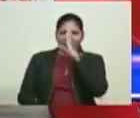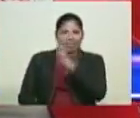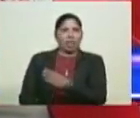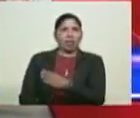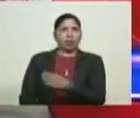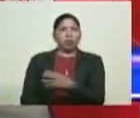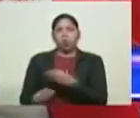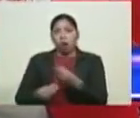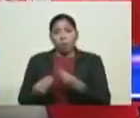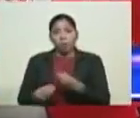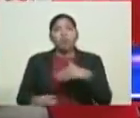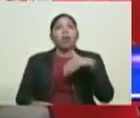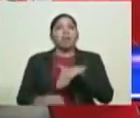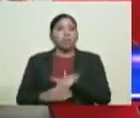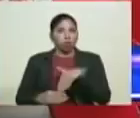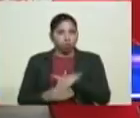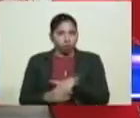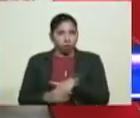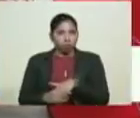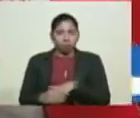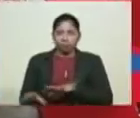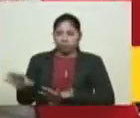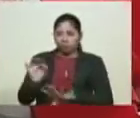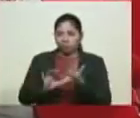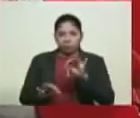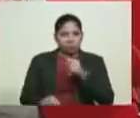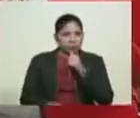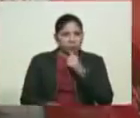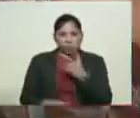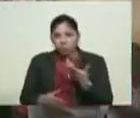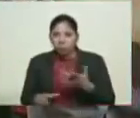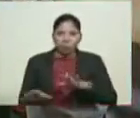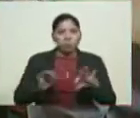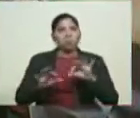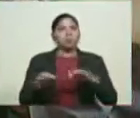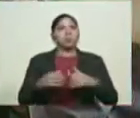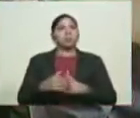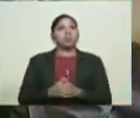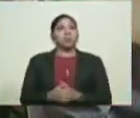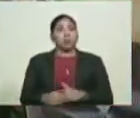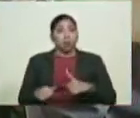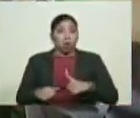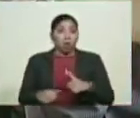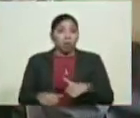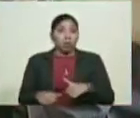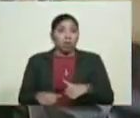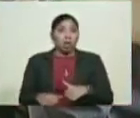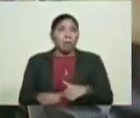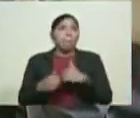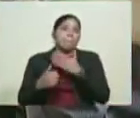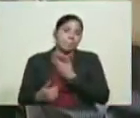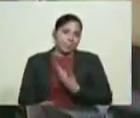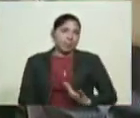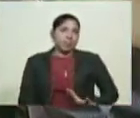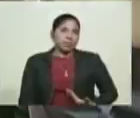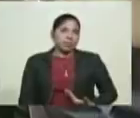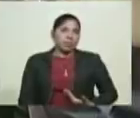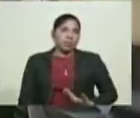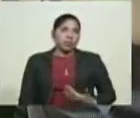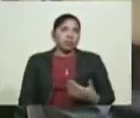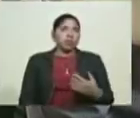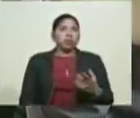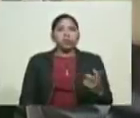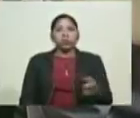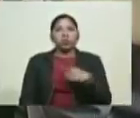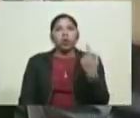través del voto, escogiendo a nuestras autoridades, en este caso a nuestro presidente. Así que la invitación a todo